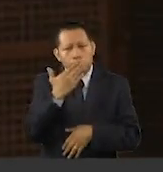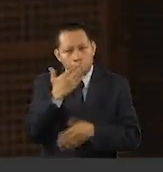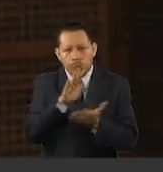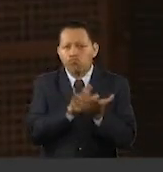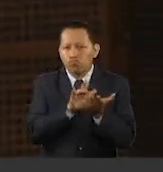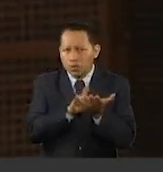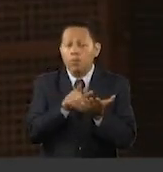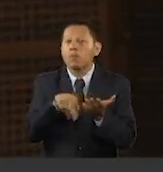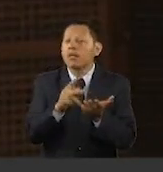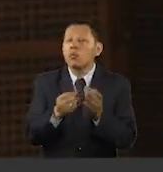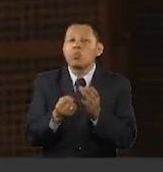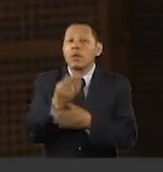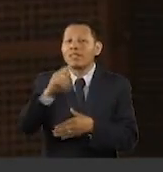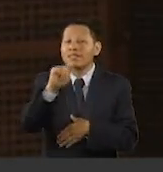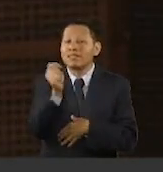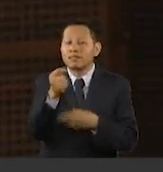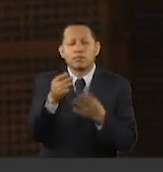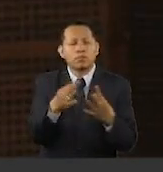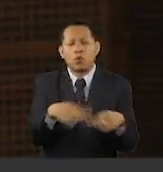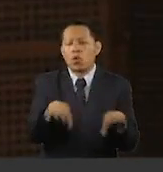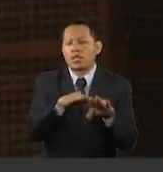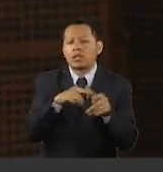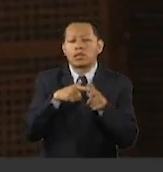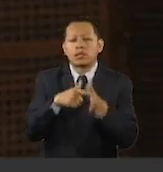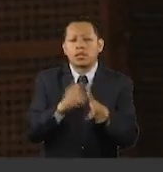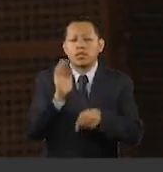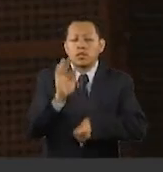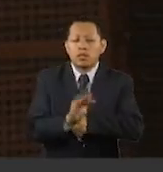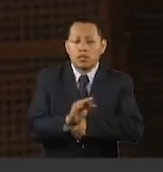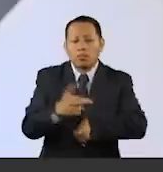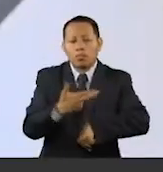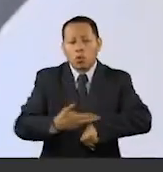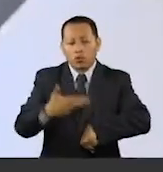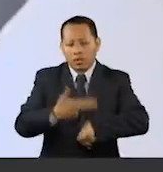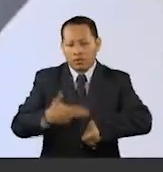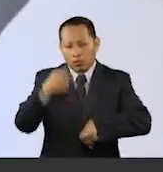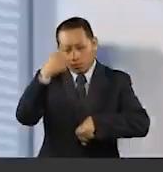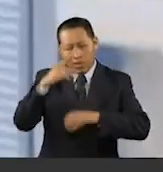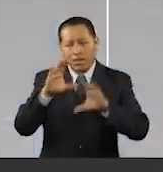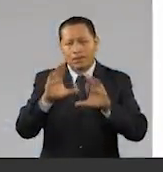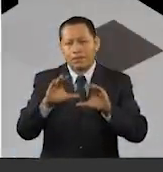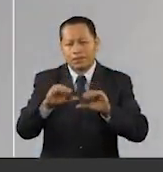las nuevas tecnologías son indispensables para seguir fortaleciendo el proceso de enseñanza.